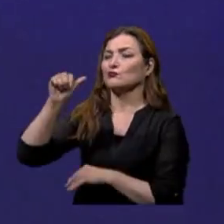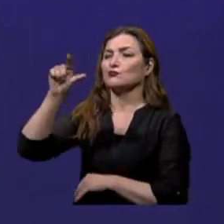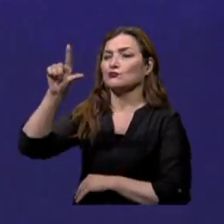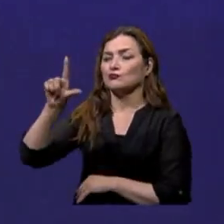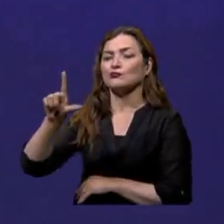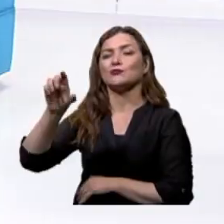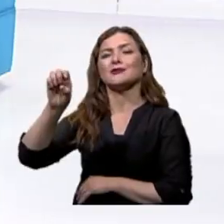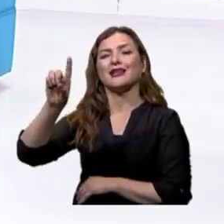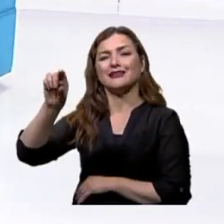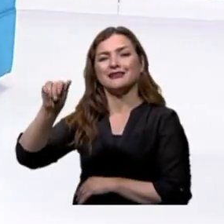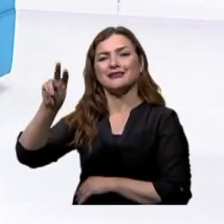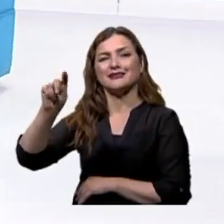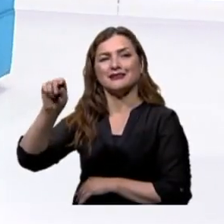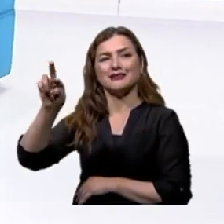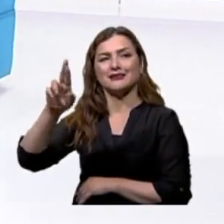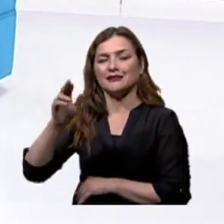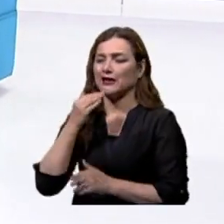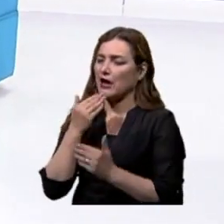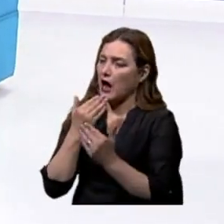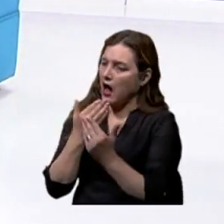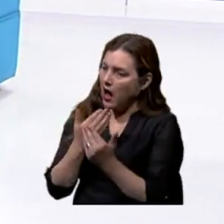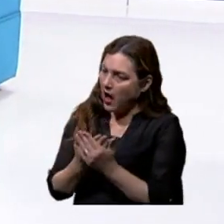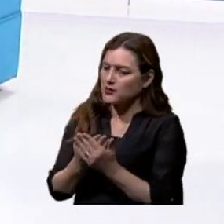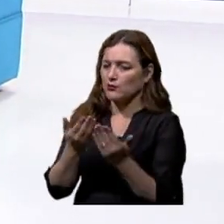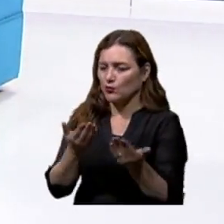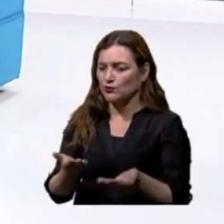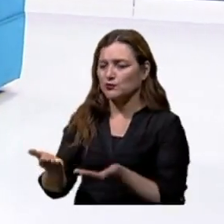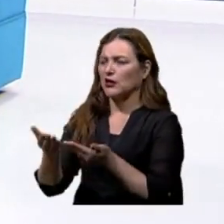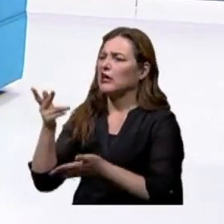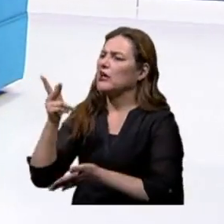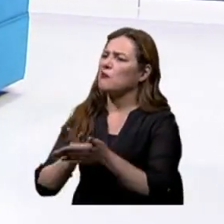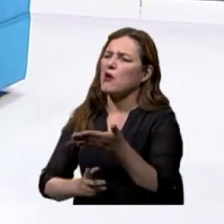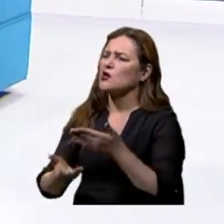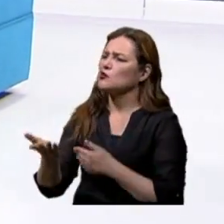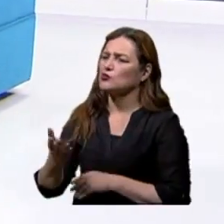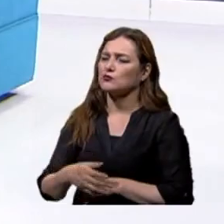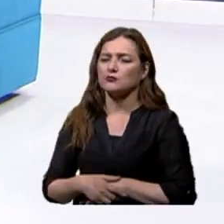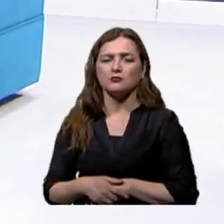Jauregui. Mi querido Alex, muchas gracias por estar aquí. ¿Qué te pasó? Cuéntanos.